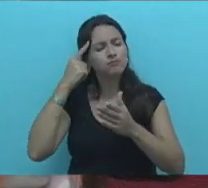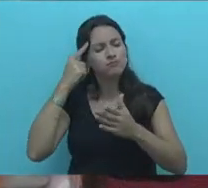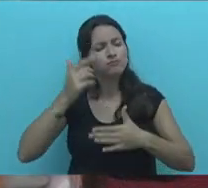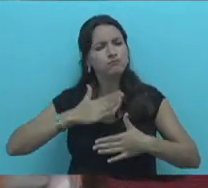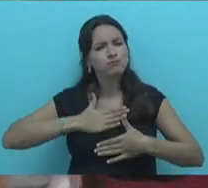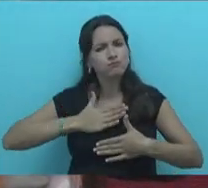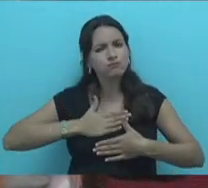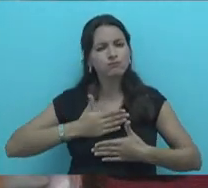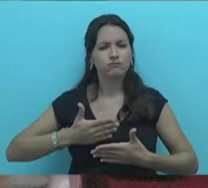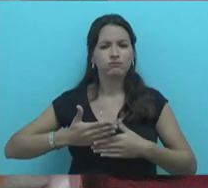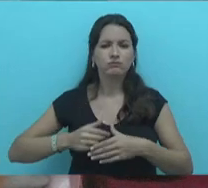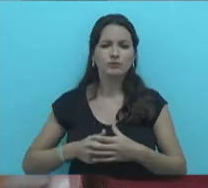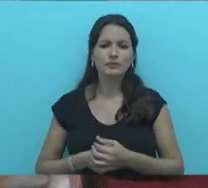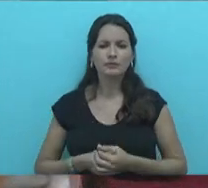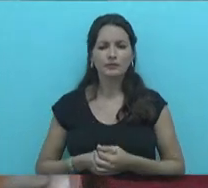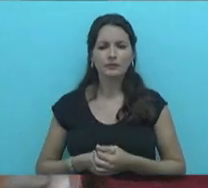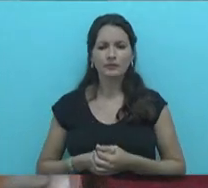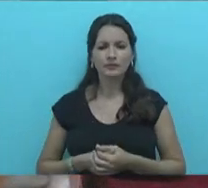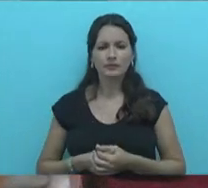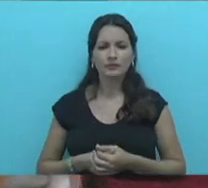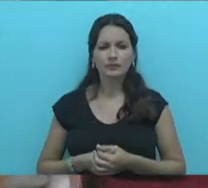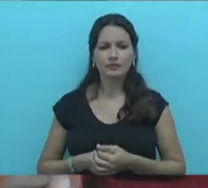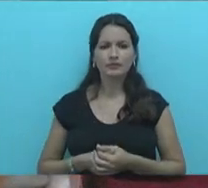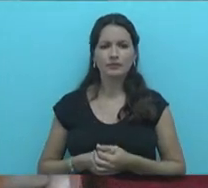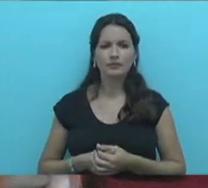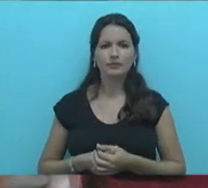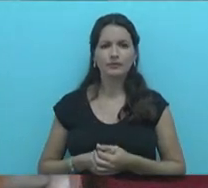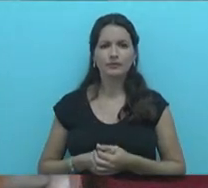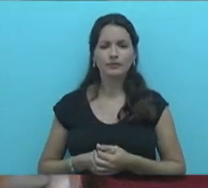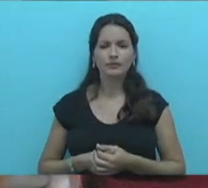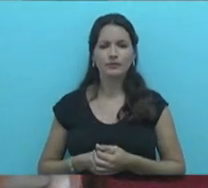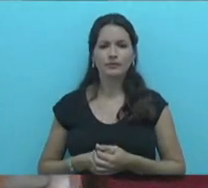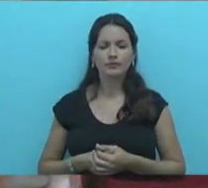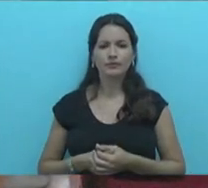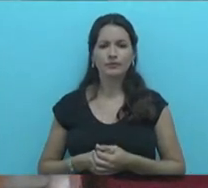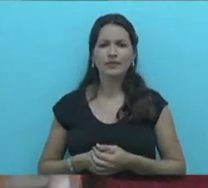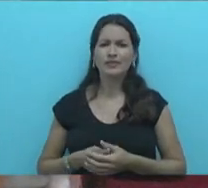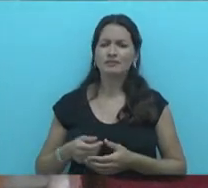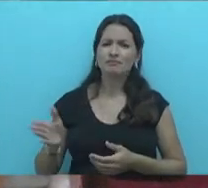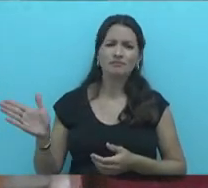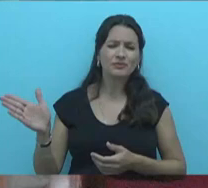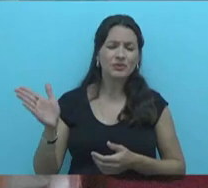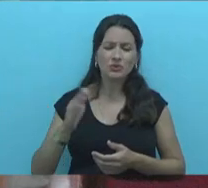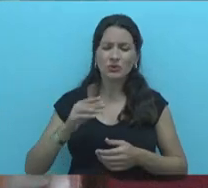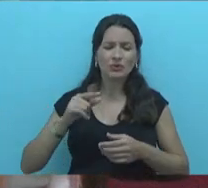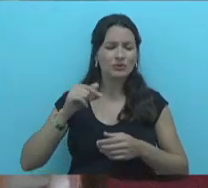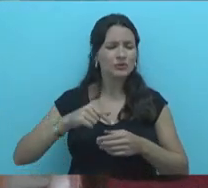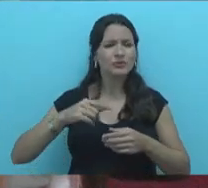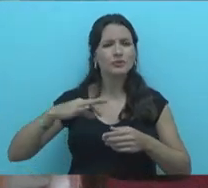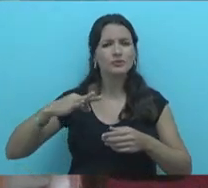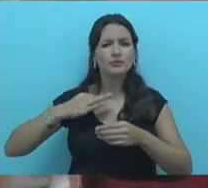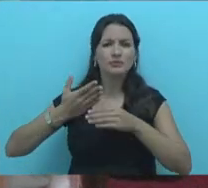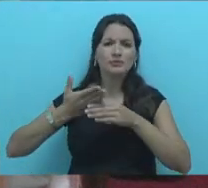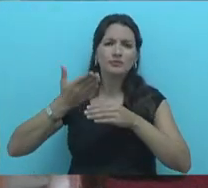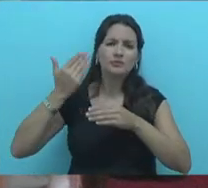físicas hasta el día de hoy. Y bueno, creo que todos esos años también que hemos